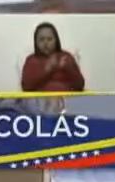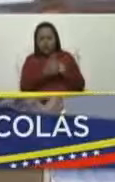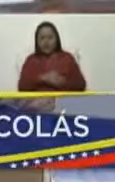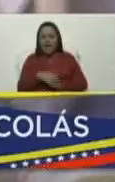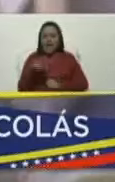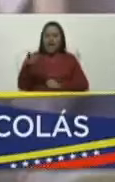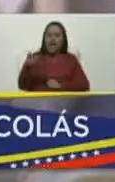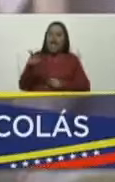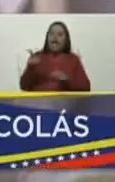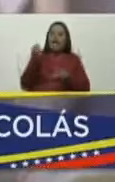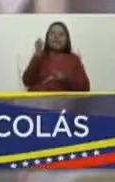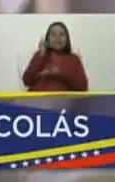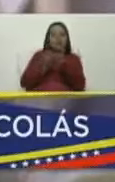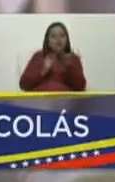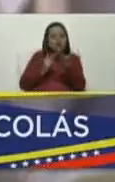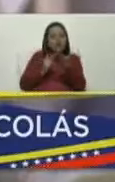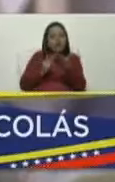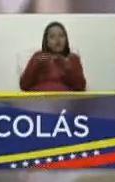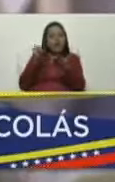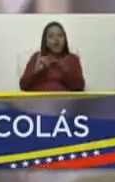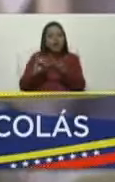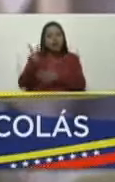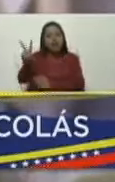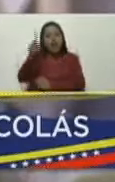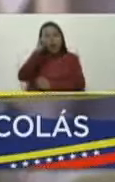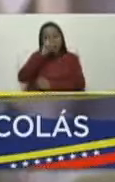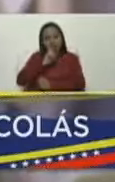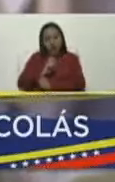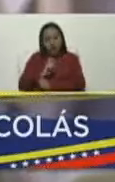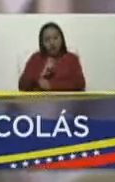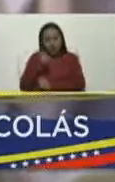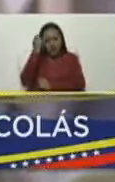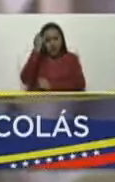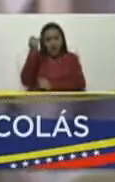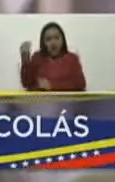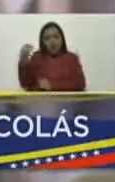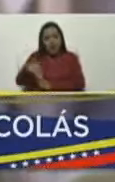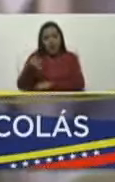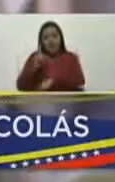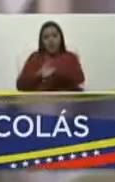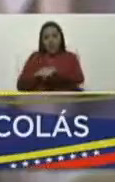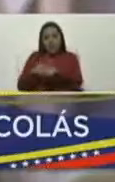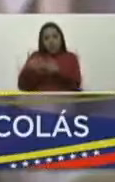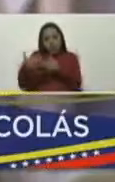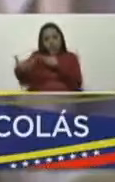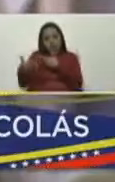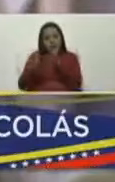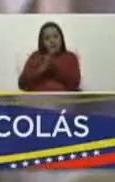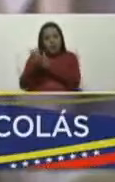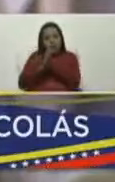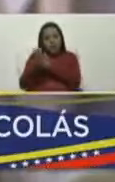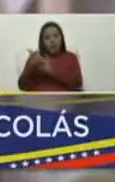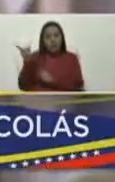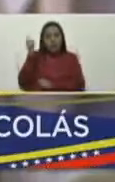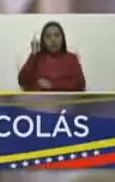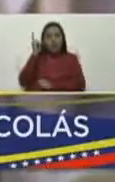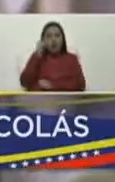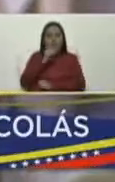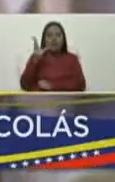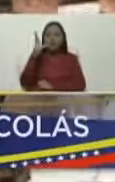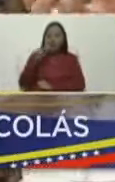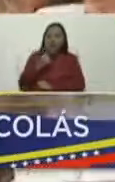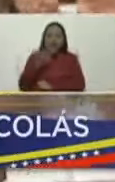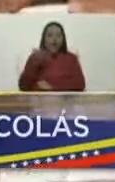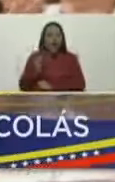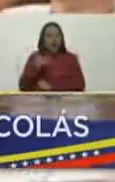refiere al registro. El registro tiene una vigencia de 2 años. La idea es expandir esa vigencia para que los emprendedores y las emprendedoras no tengan que